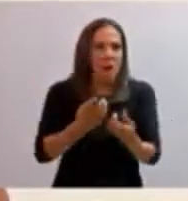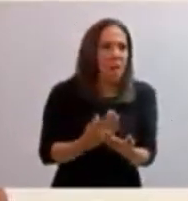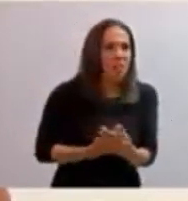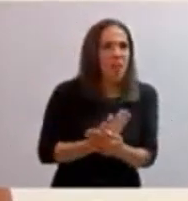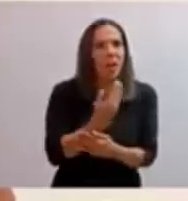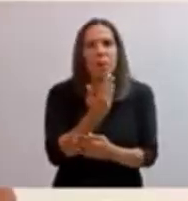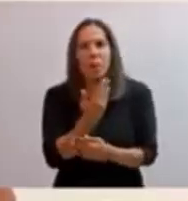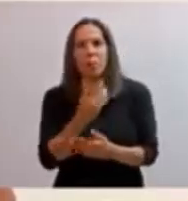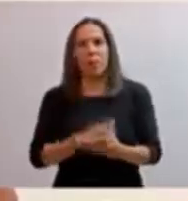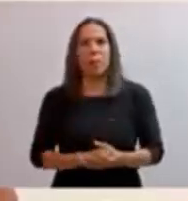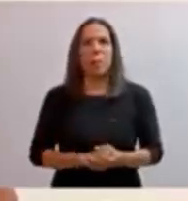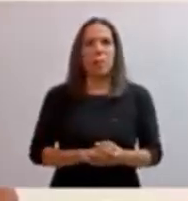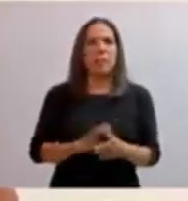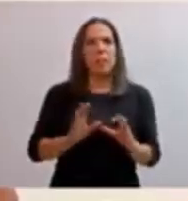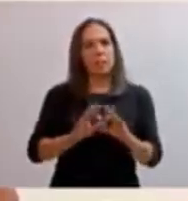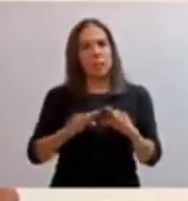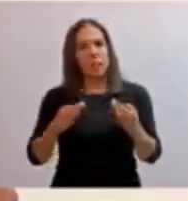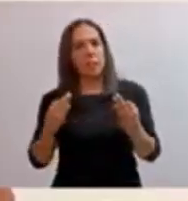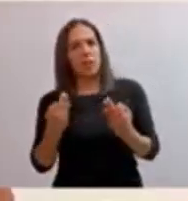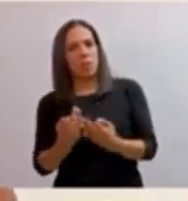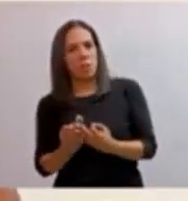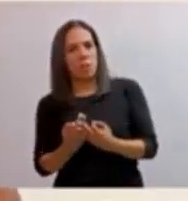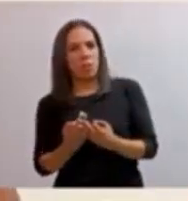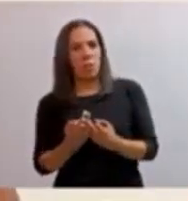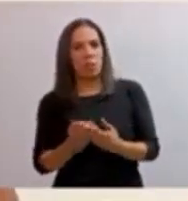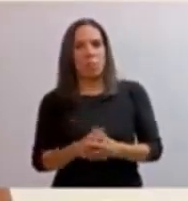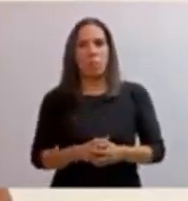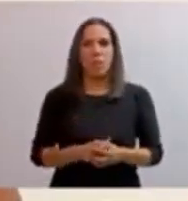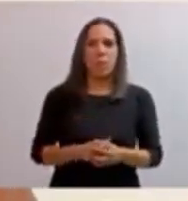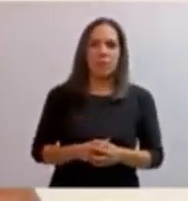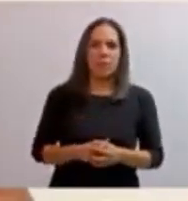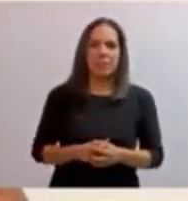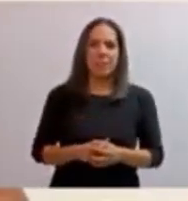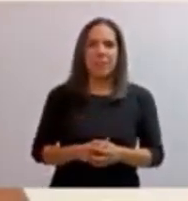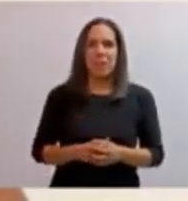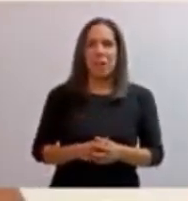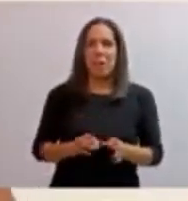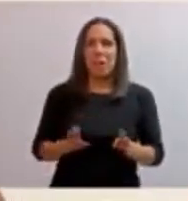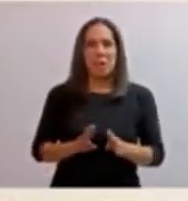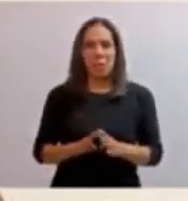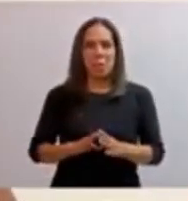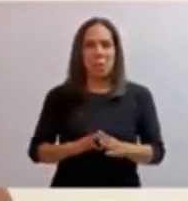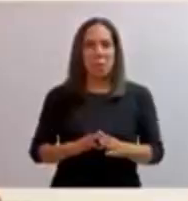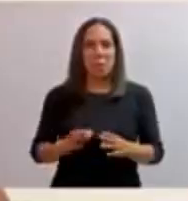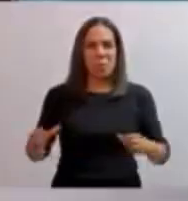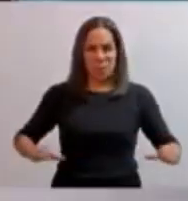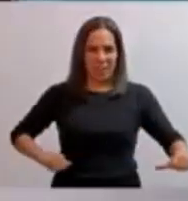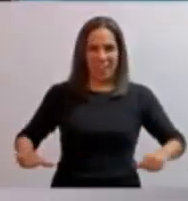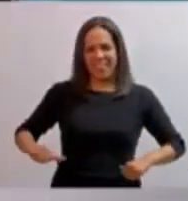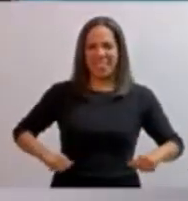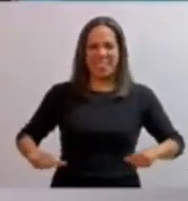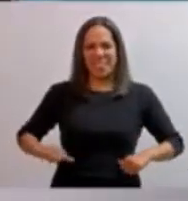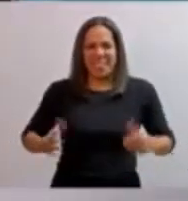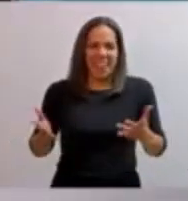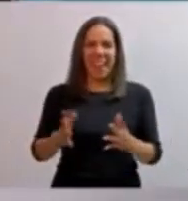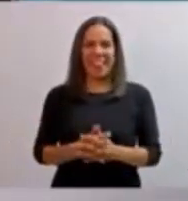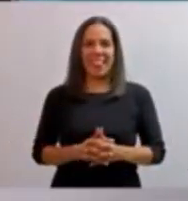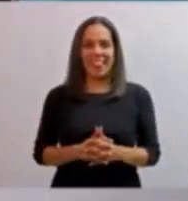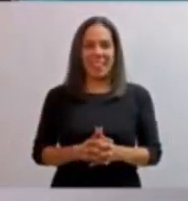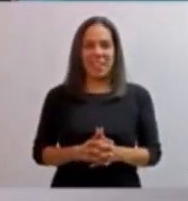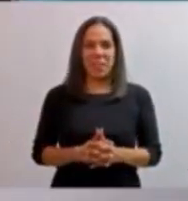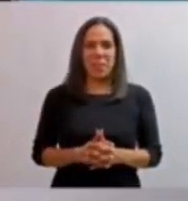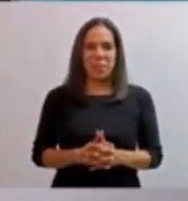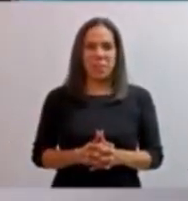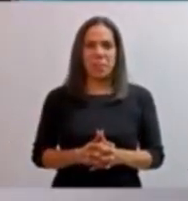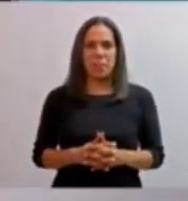Entonces fue una pequeña dinámica que se me ocurrió nada más como para romper el hielo, como para empezar la reunión. Y entonces